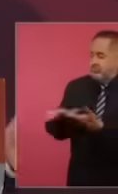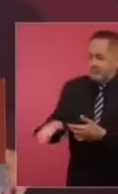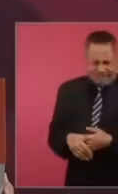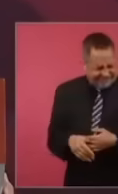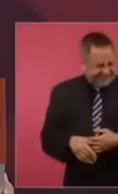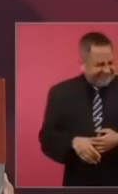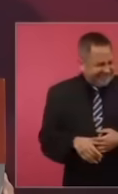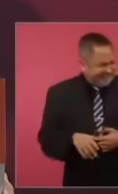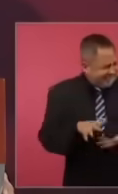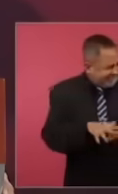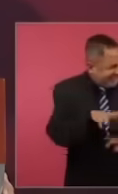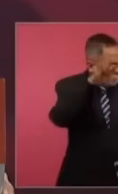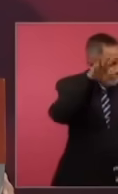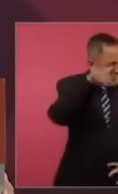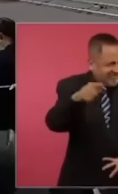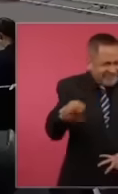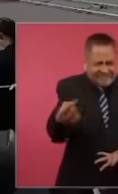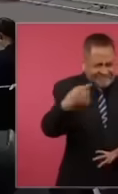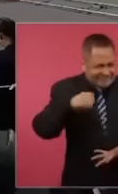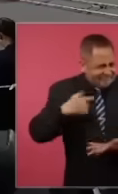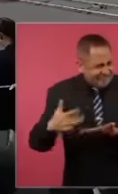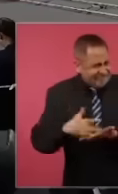Increíble.